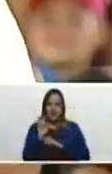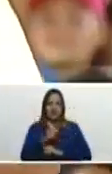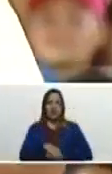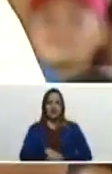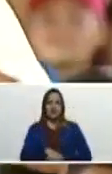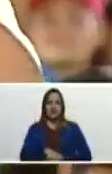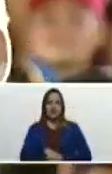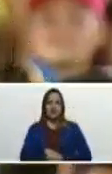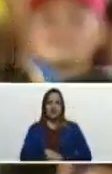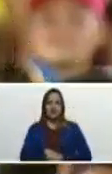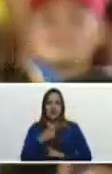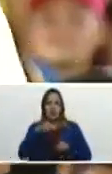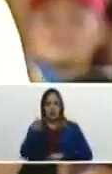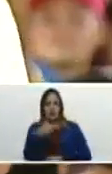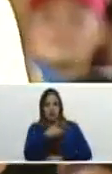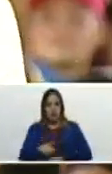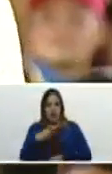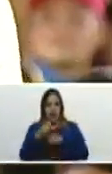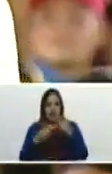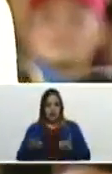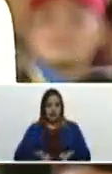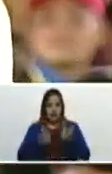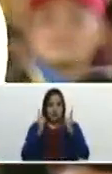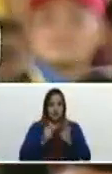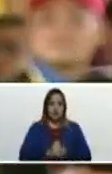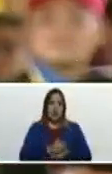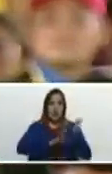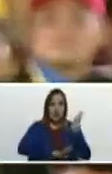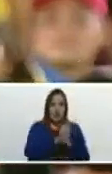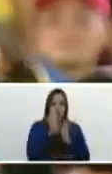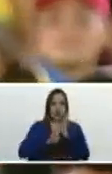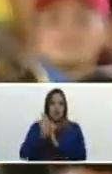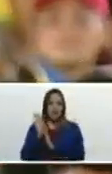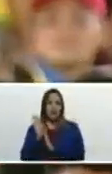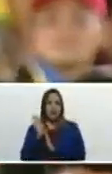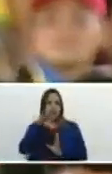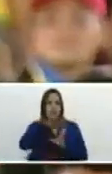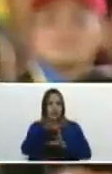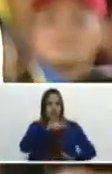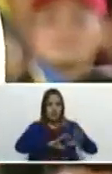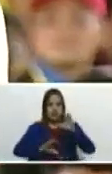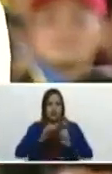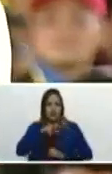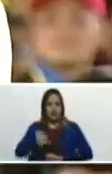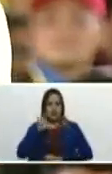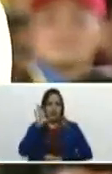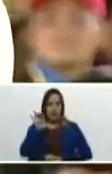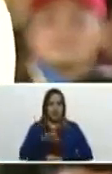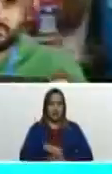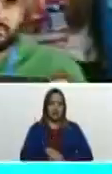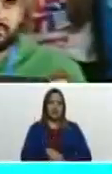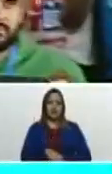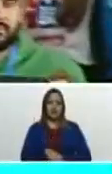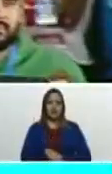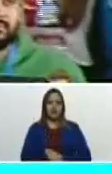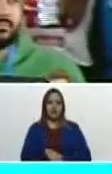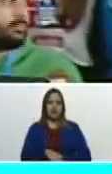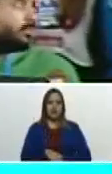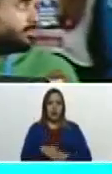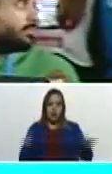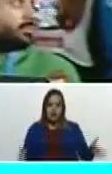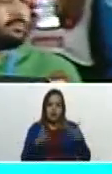eso, presidente, sino ponernos a disposición del desarrollo del semillero científico en nuestro país, para que desde allí lancemos